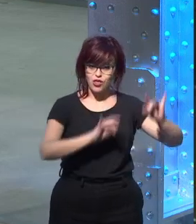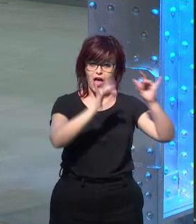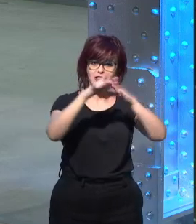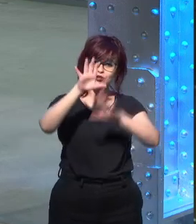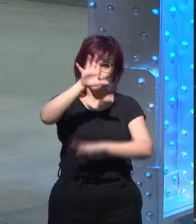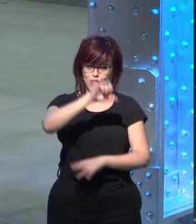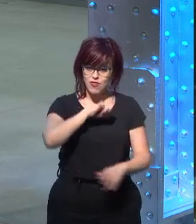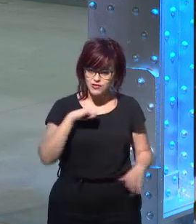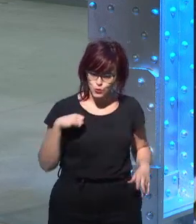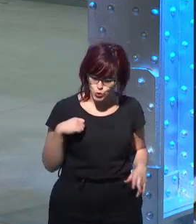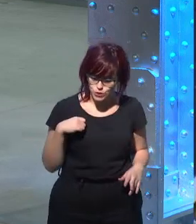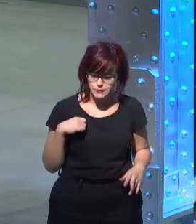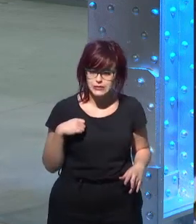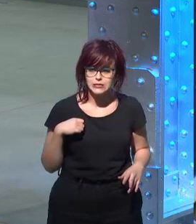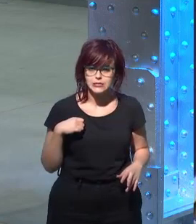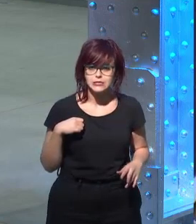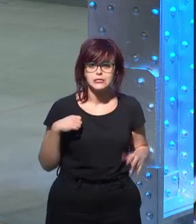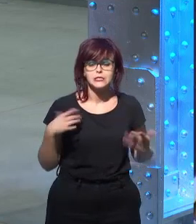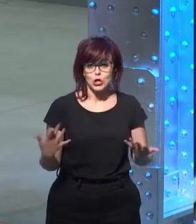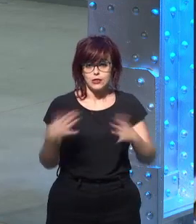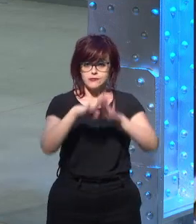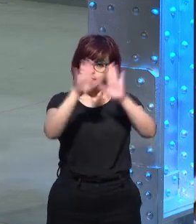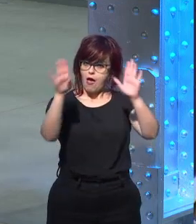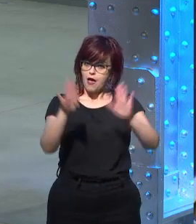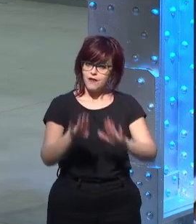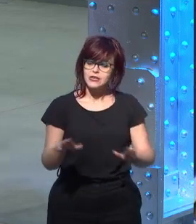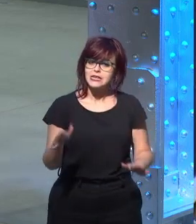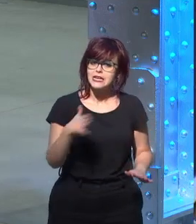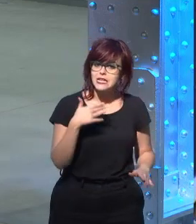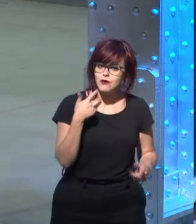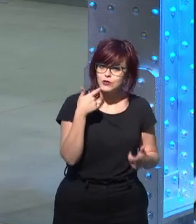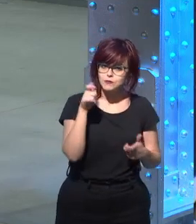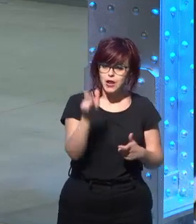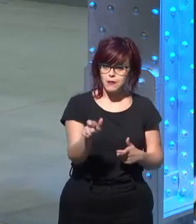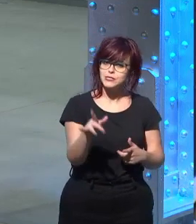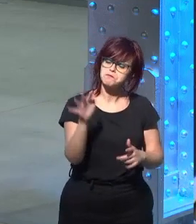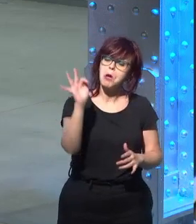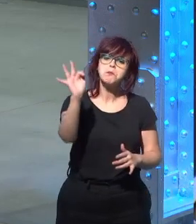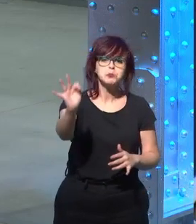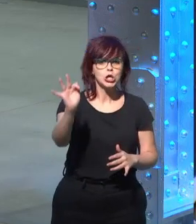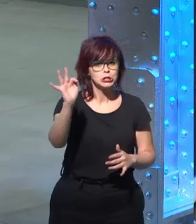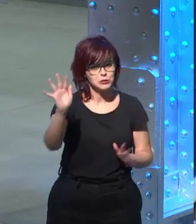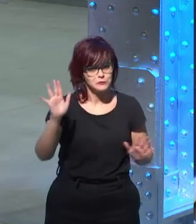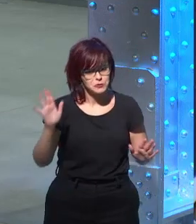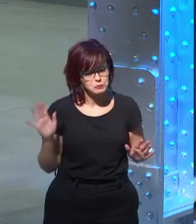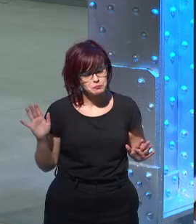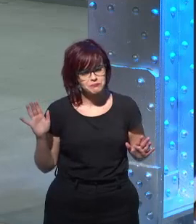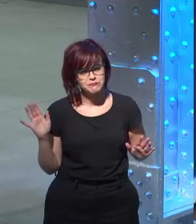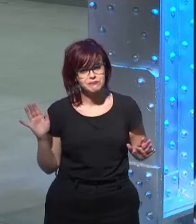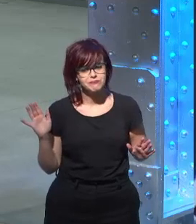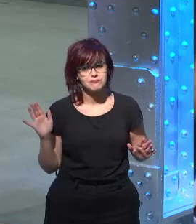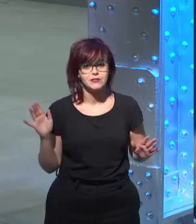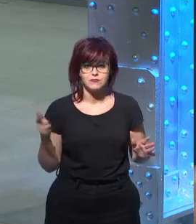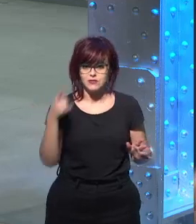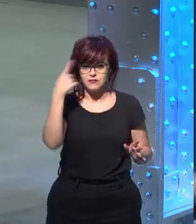las comunidades autónomas. Y finalizo con unas palabras de optimismo. Unas palabras de optimismo,